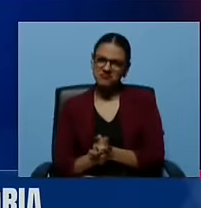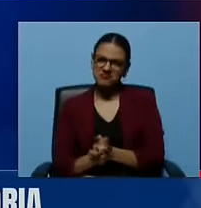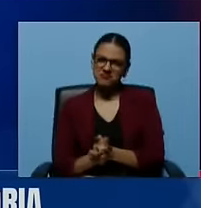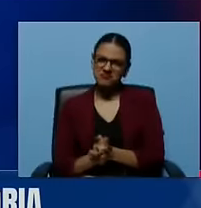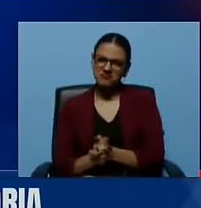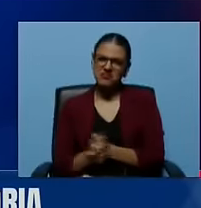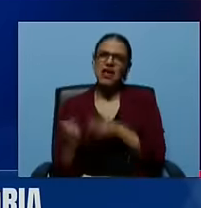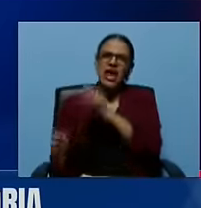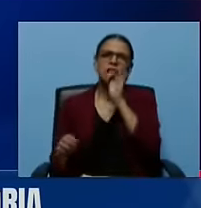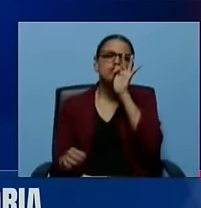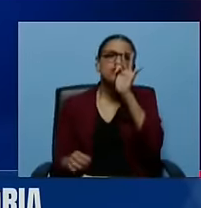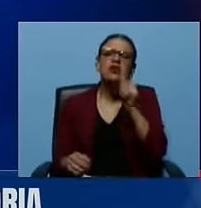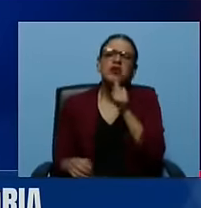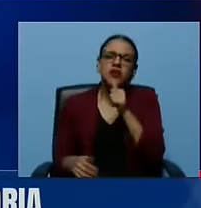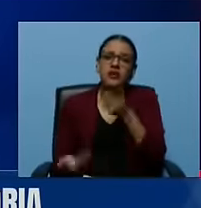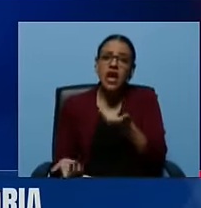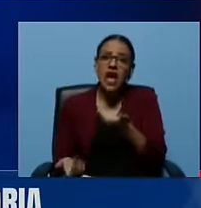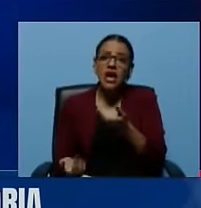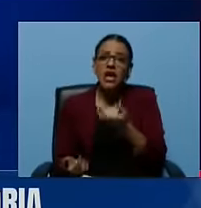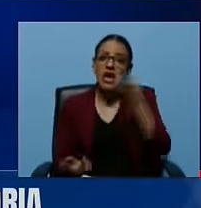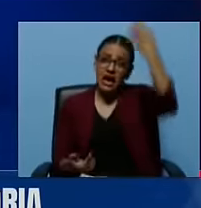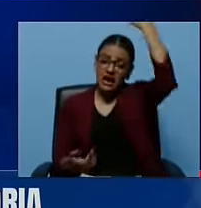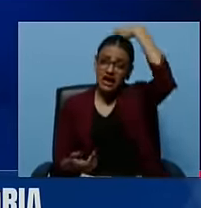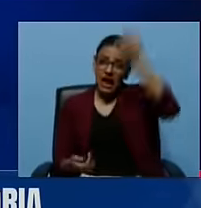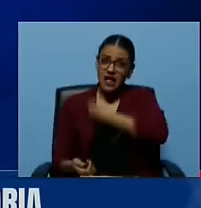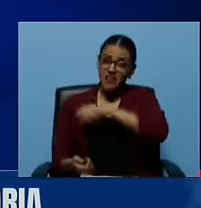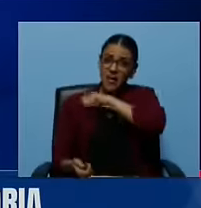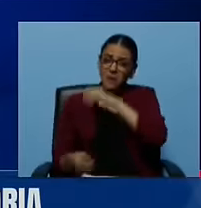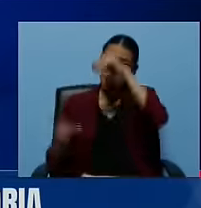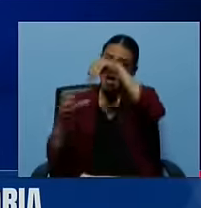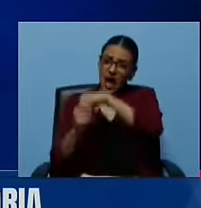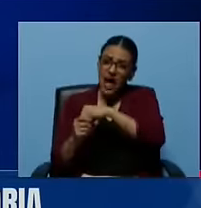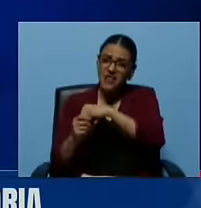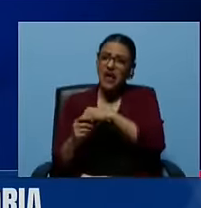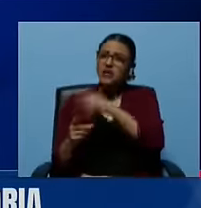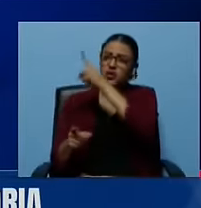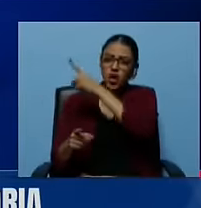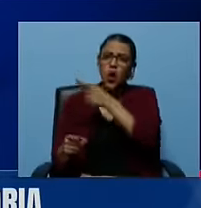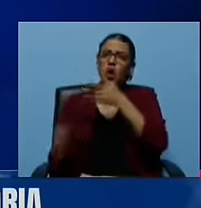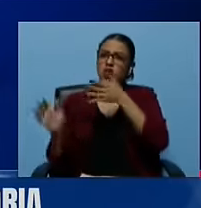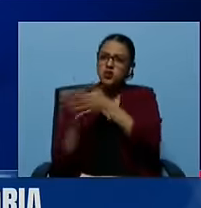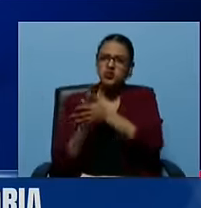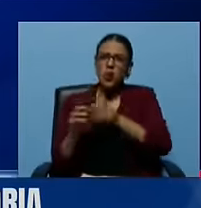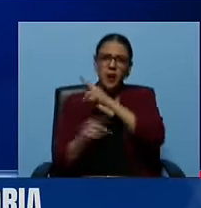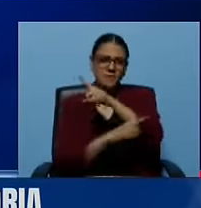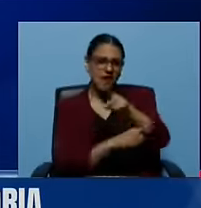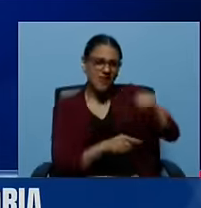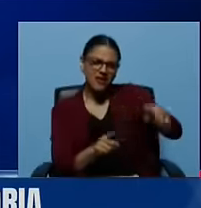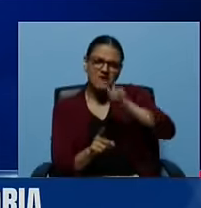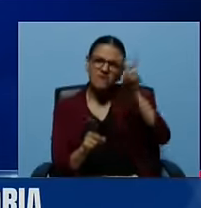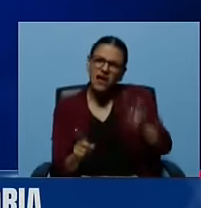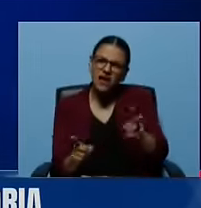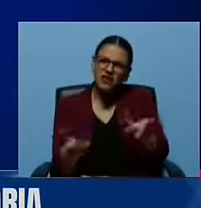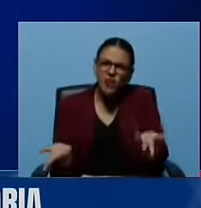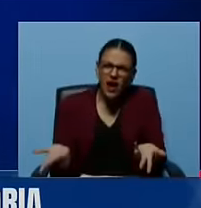¿Lo va a juramentar el rey de España como capitán general de Venezuela, será?